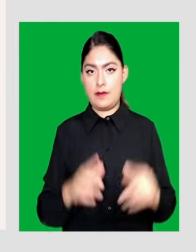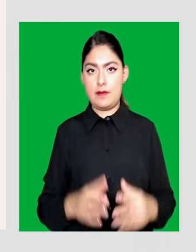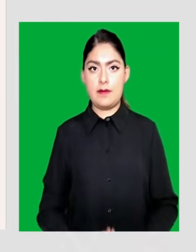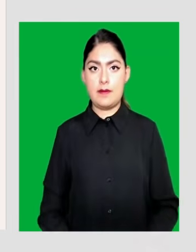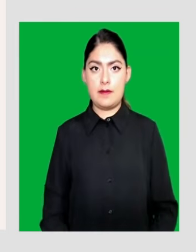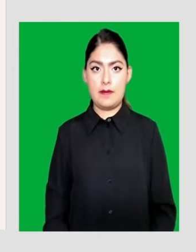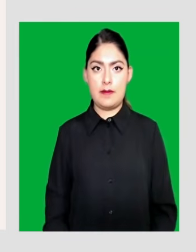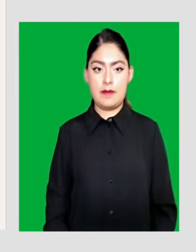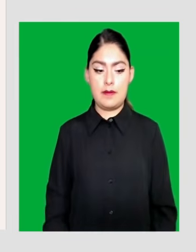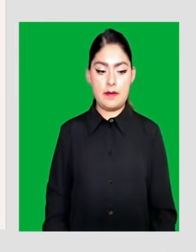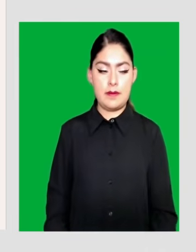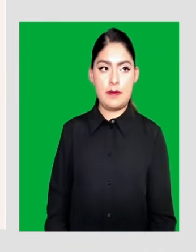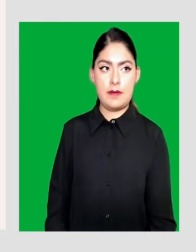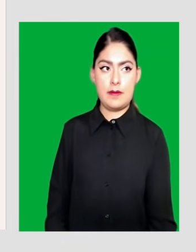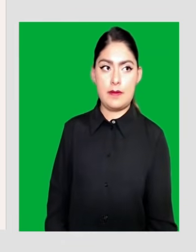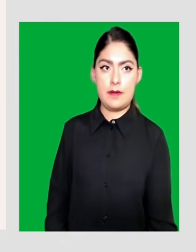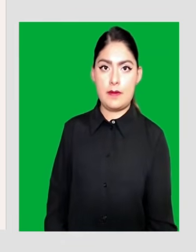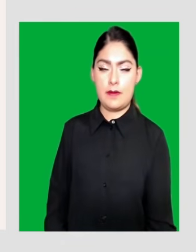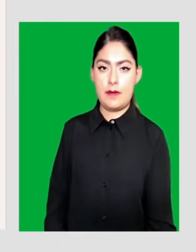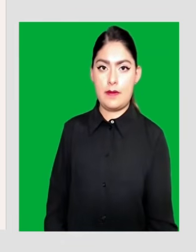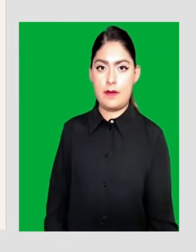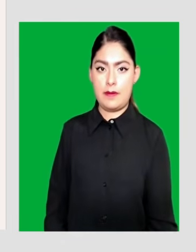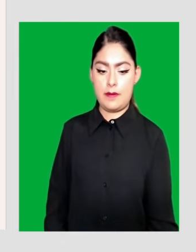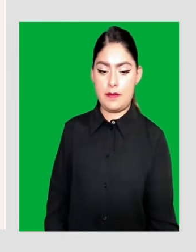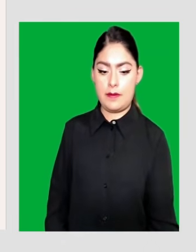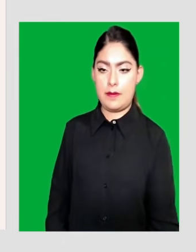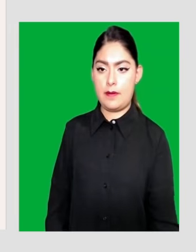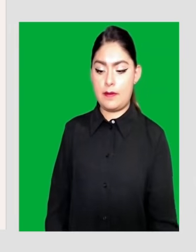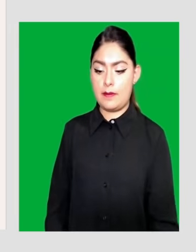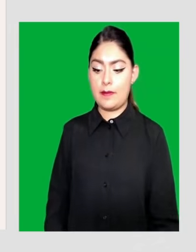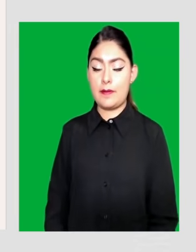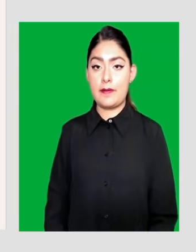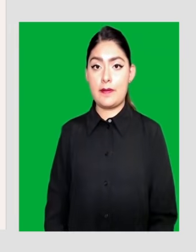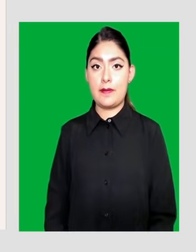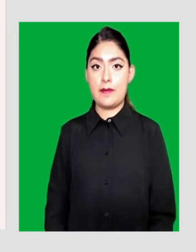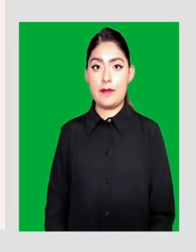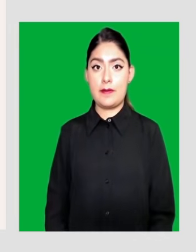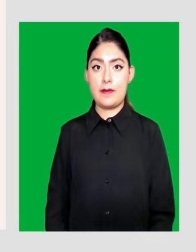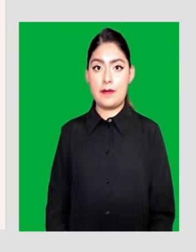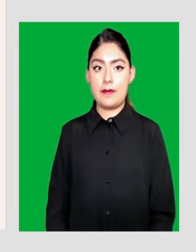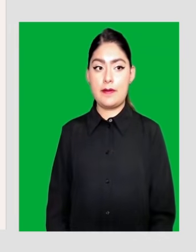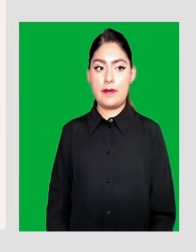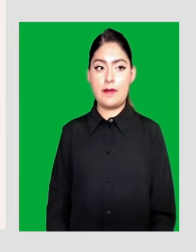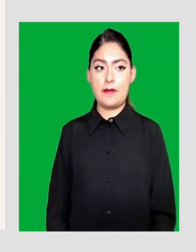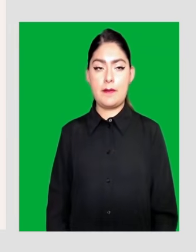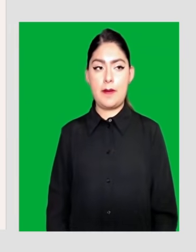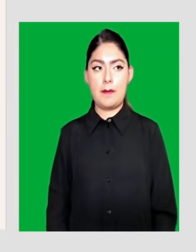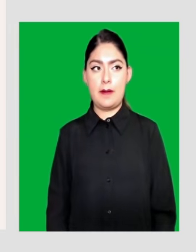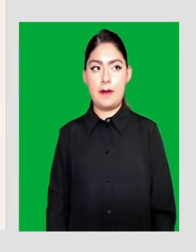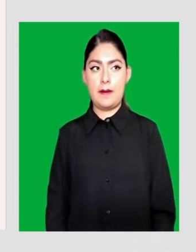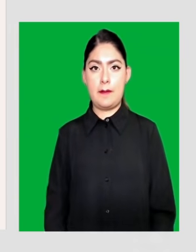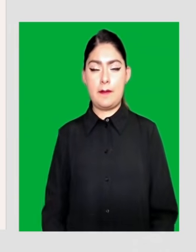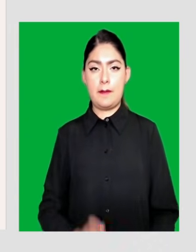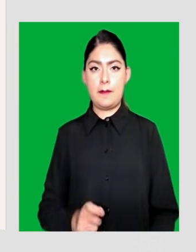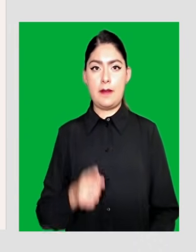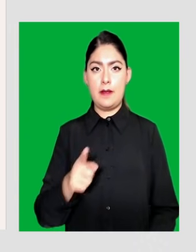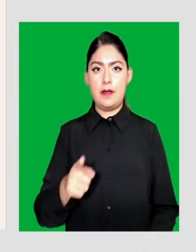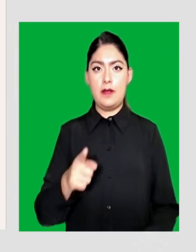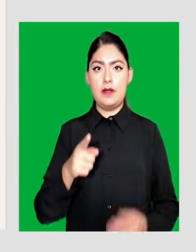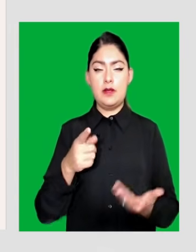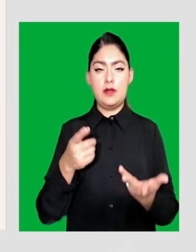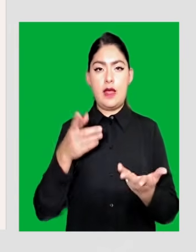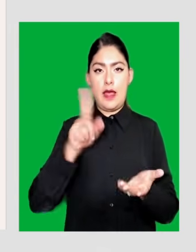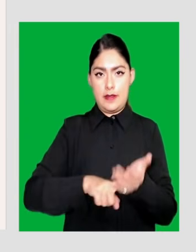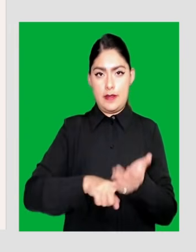A continuación, ingresaremos a My Maps. Lo pueden hacer mediante una búsqueda en Google con la palabra My Maps o con